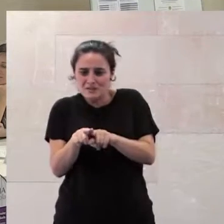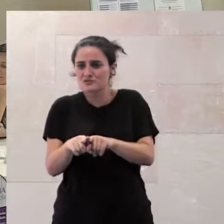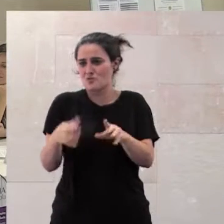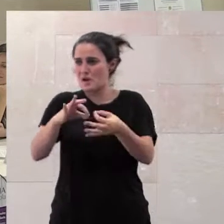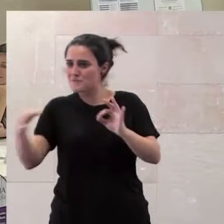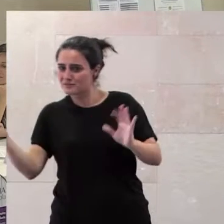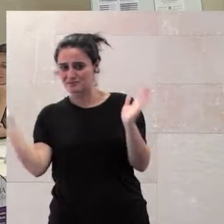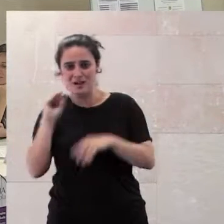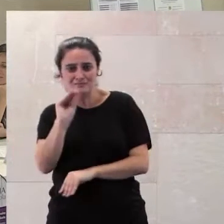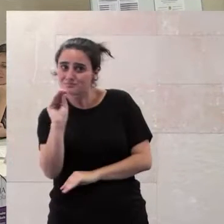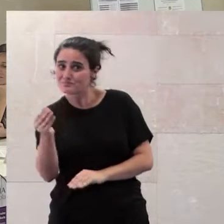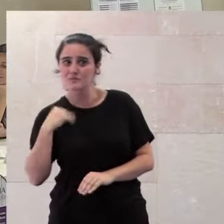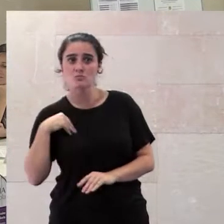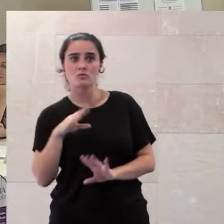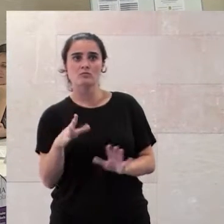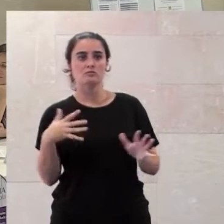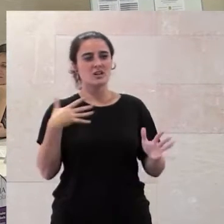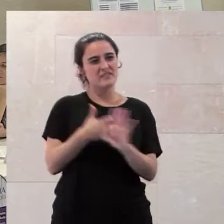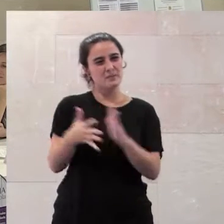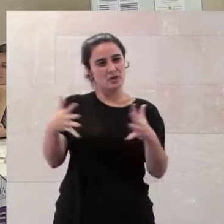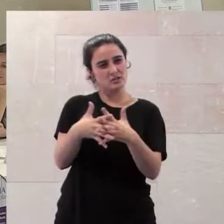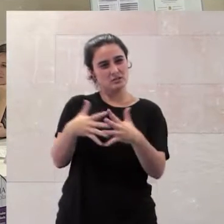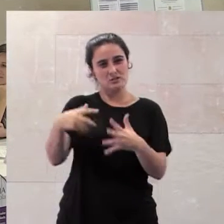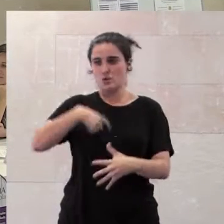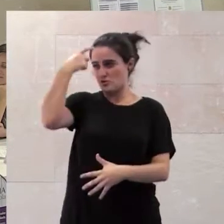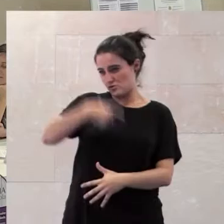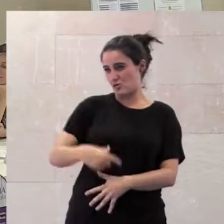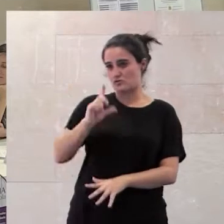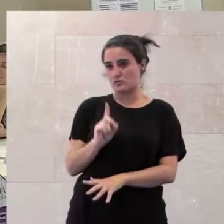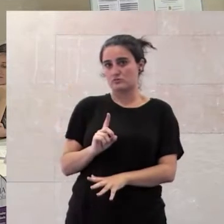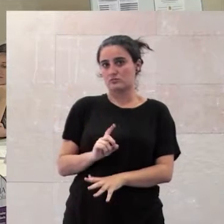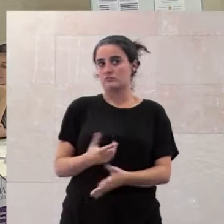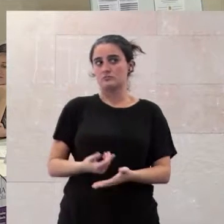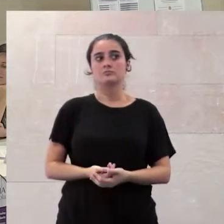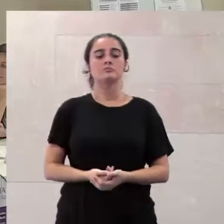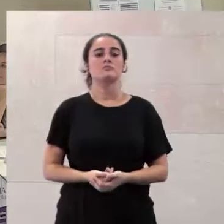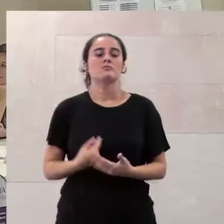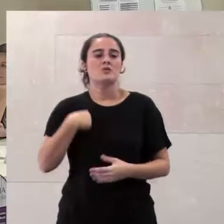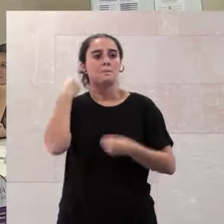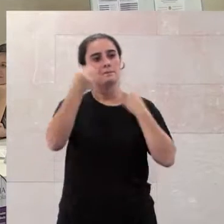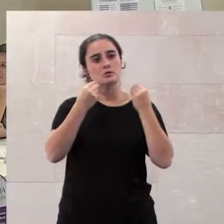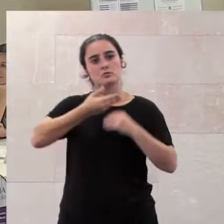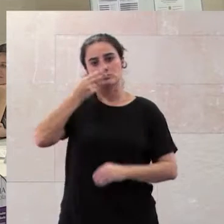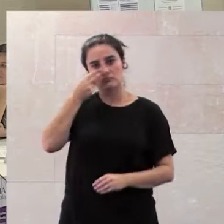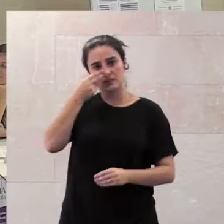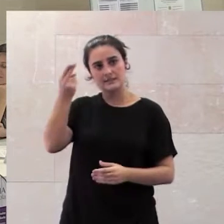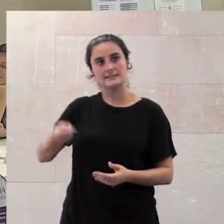tiene que ver con unas estructuras, ¿no? Y no solo con el hecho de ser yo Leire Groben en este mundo, ¿no? Y bueno, a mí me parecía como muy